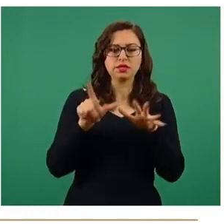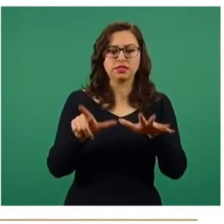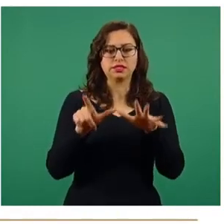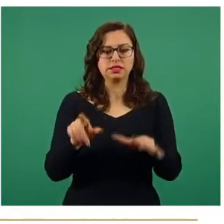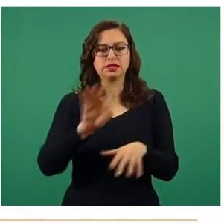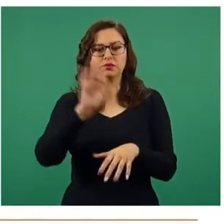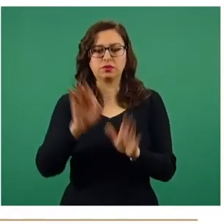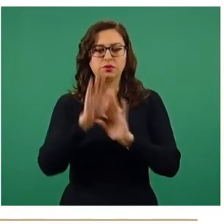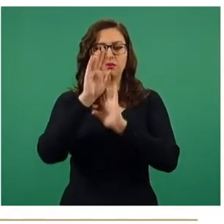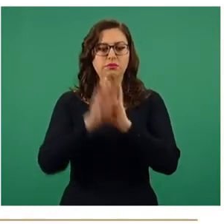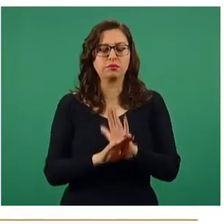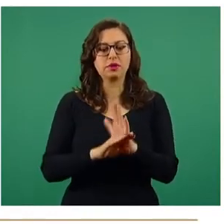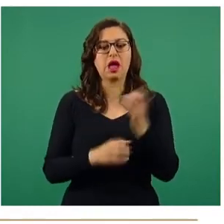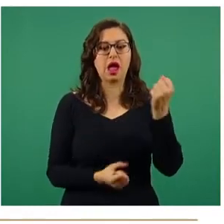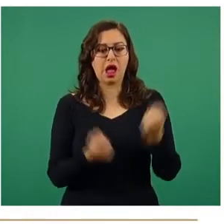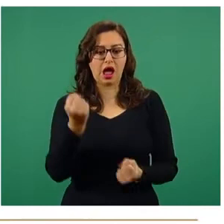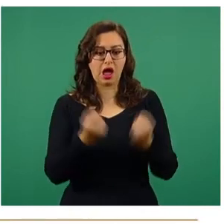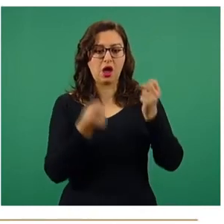transporte individual bajó